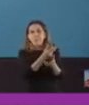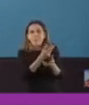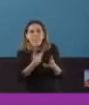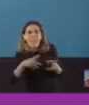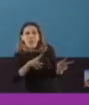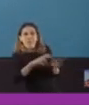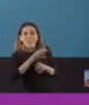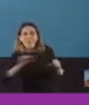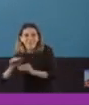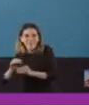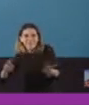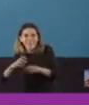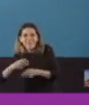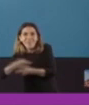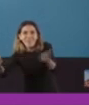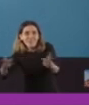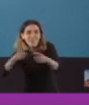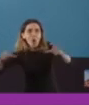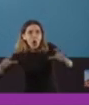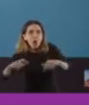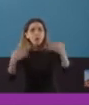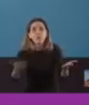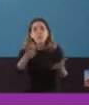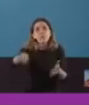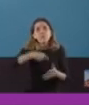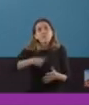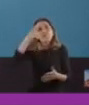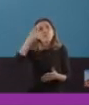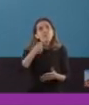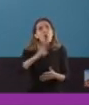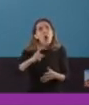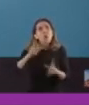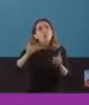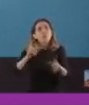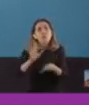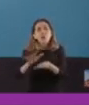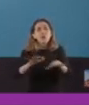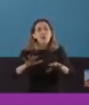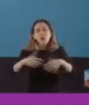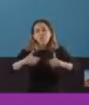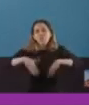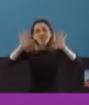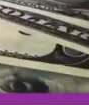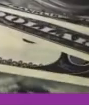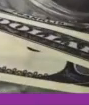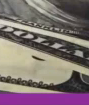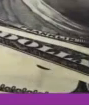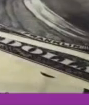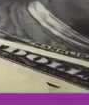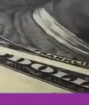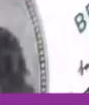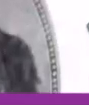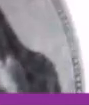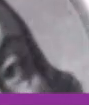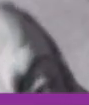acuerdo a lo que se llama un grupo de consultores privados, un índice de inflación de mercado,